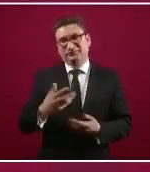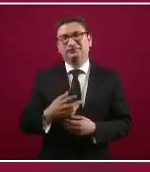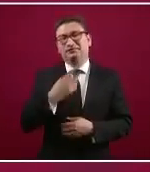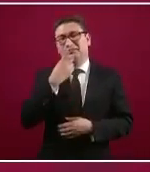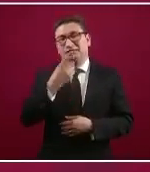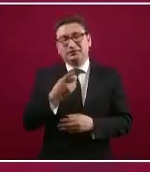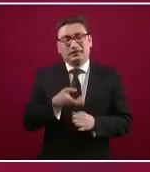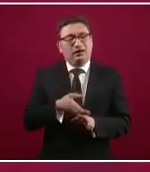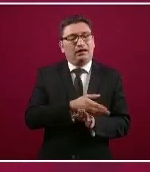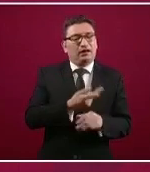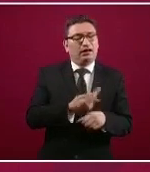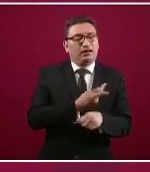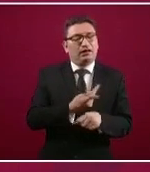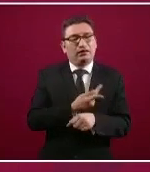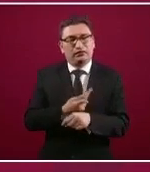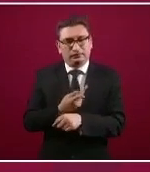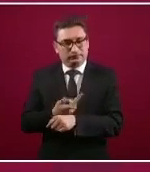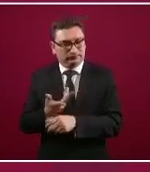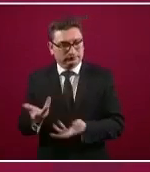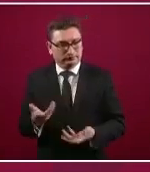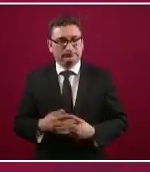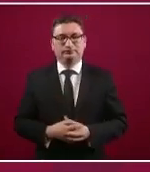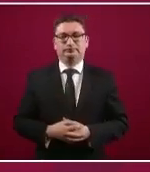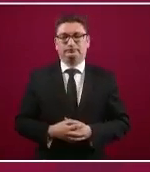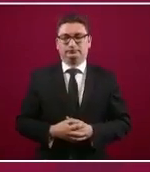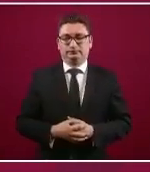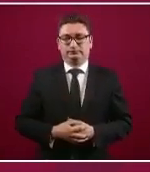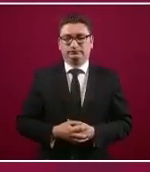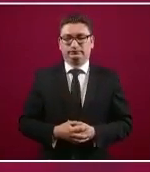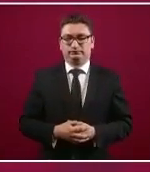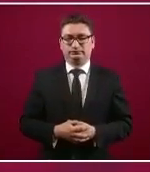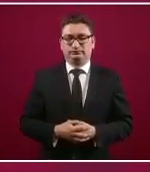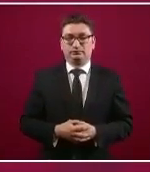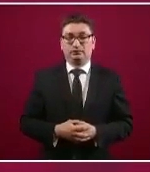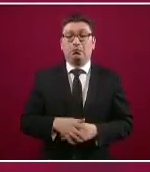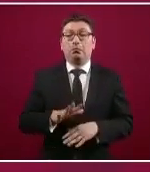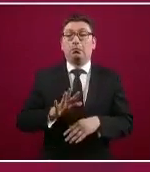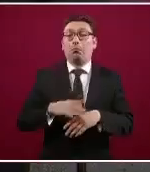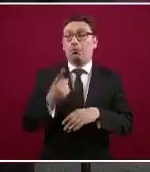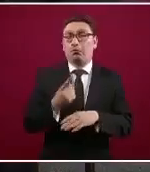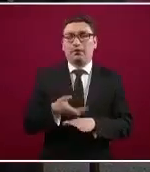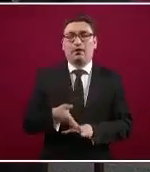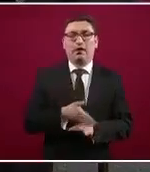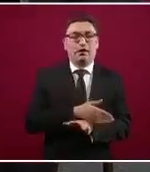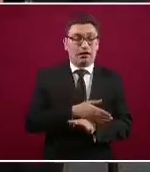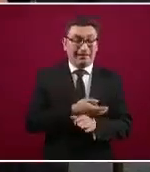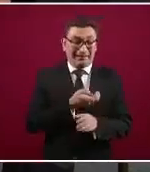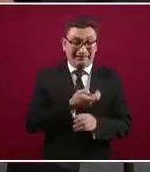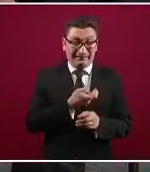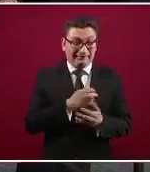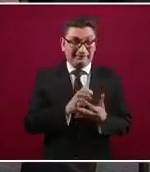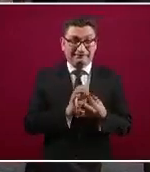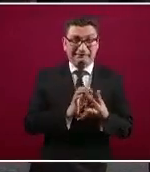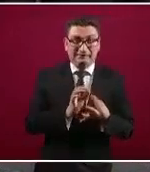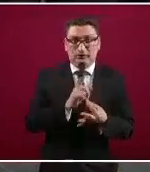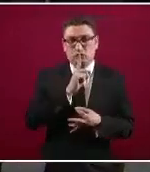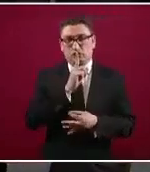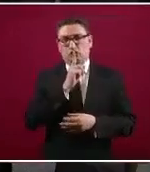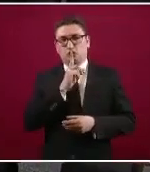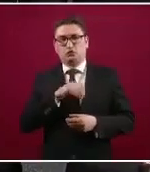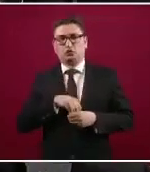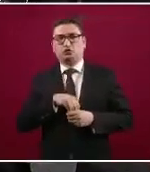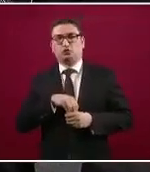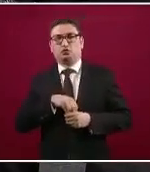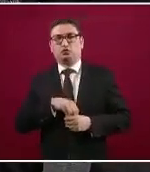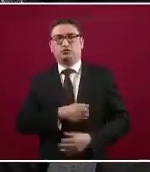estas cosas que no se decían, se silenciaban.